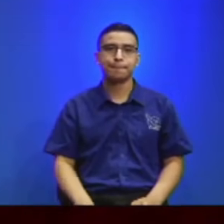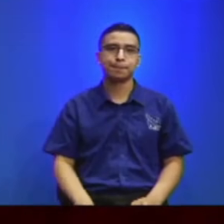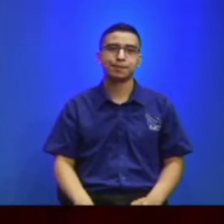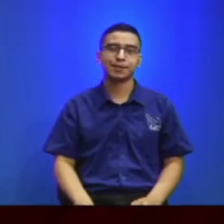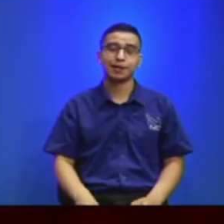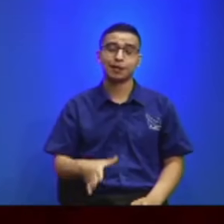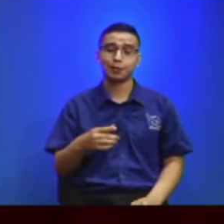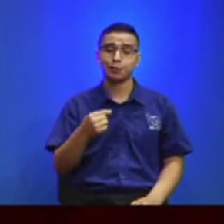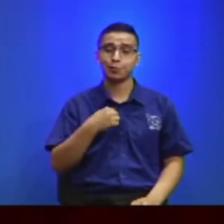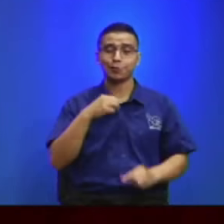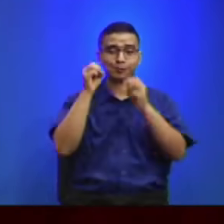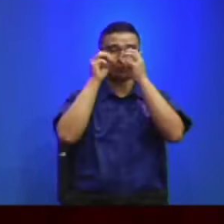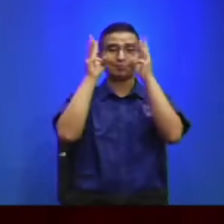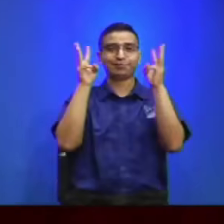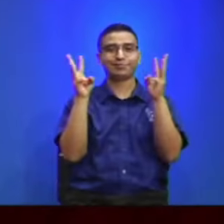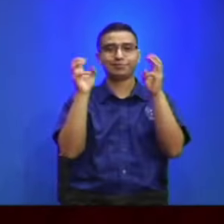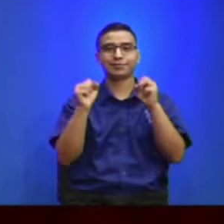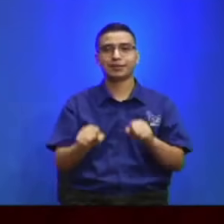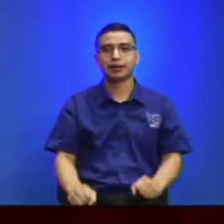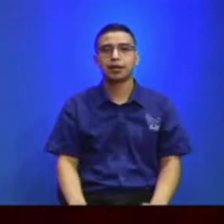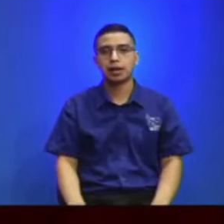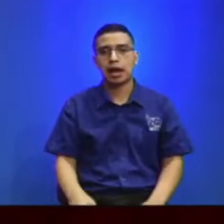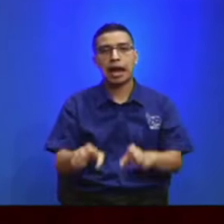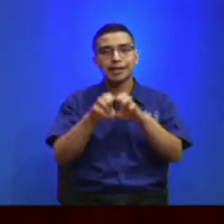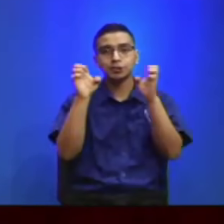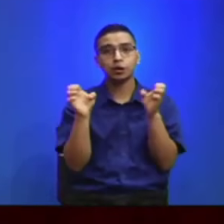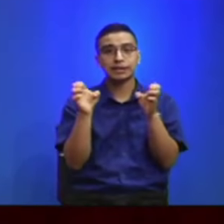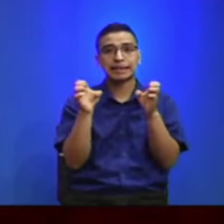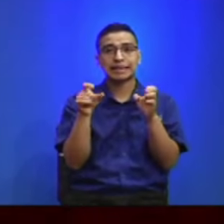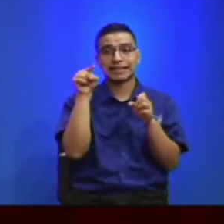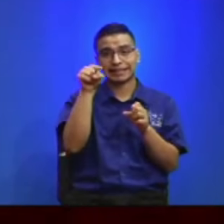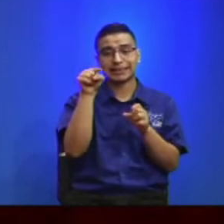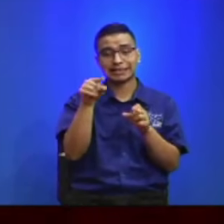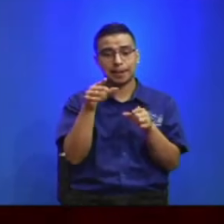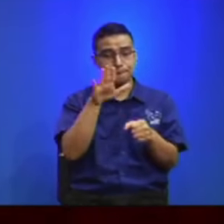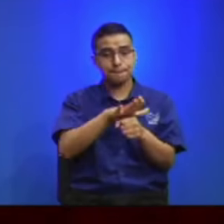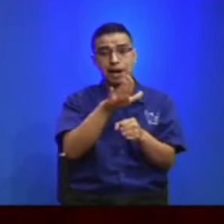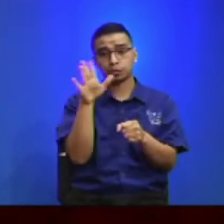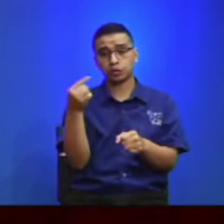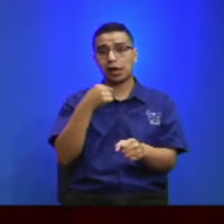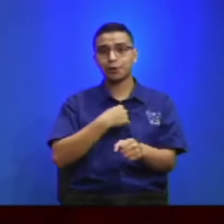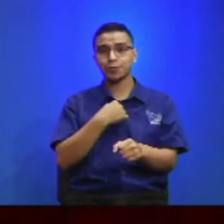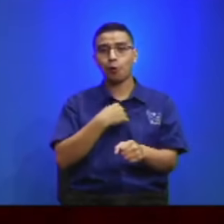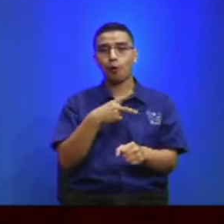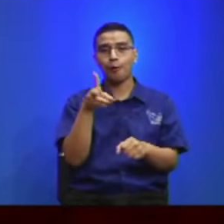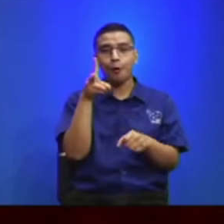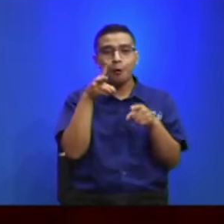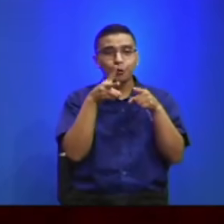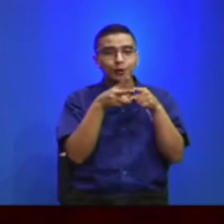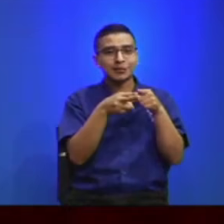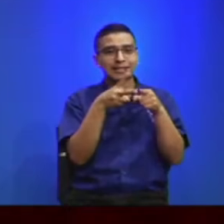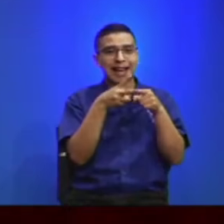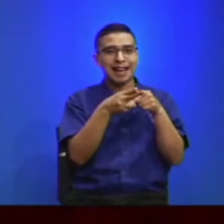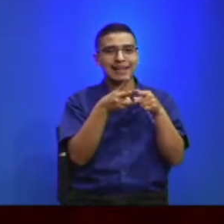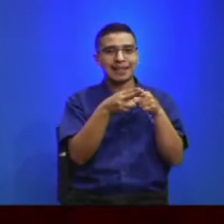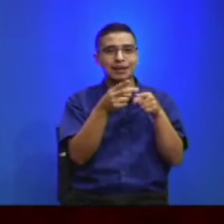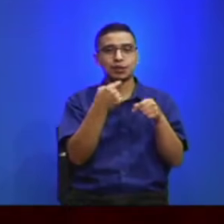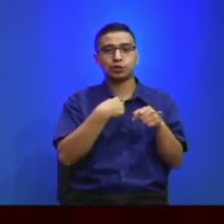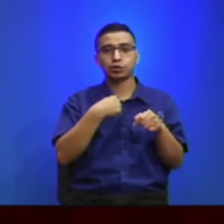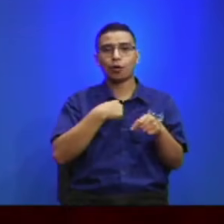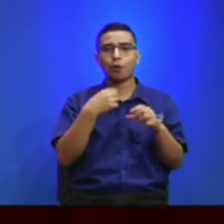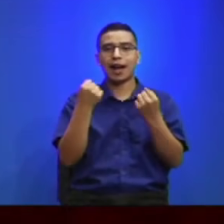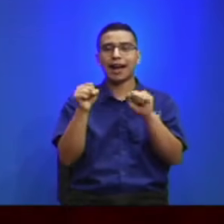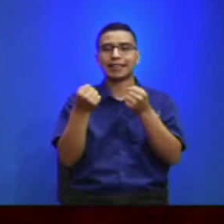se llevó mi corazón cuando me di cuenta de esto entonces es el pacto que cortaré lo voy a hacer